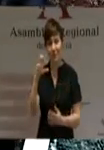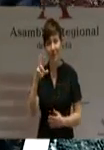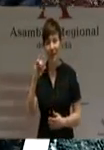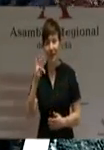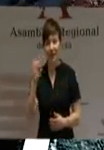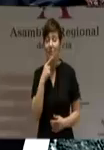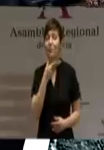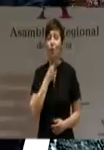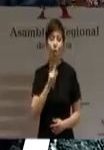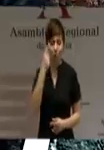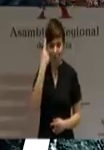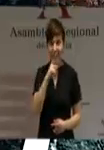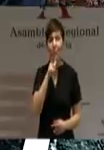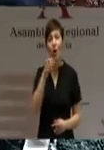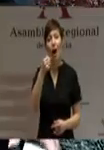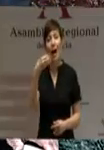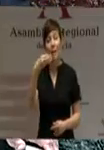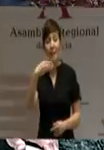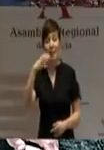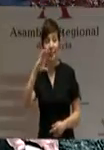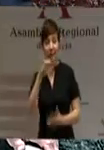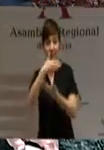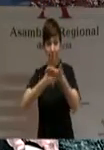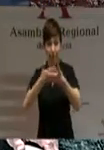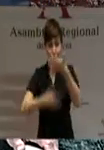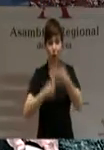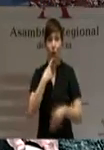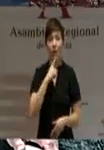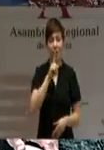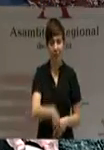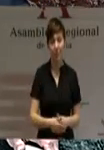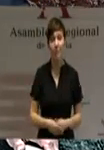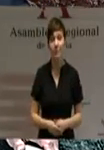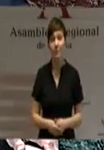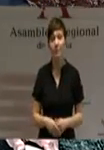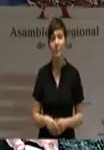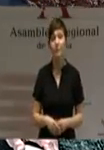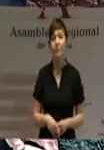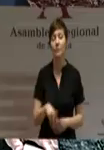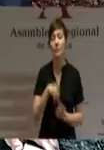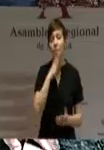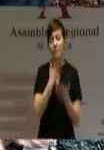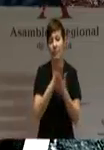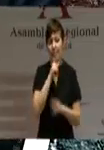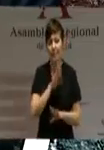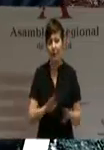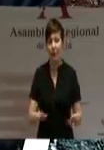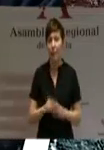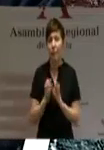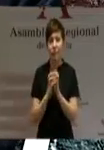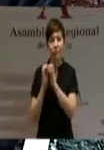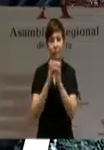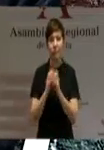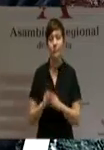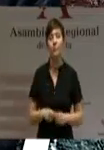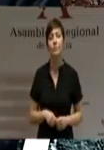si le podréis sacar los recortes del ABC. Ayer, señor Segado, guarde silencio. Nos habló de su programa